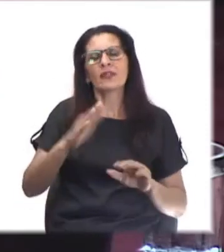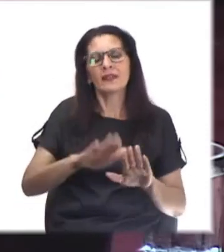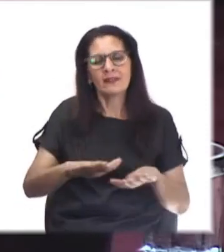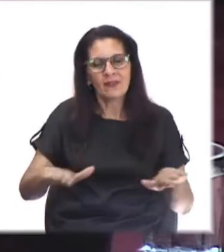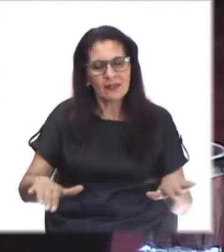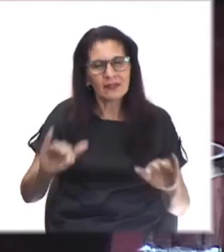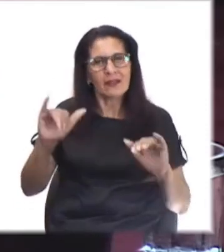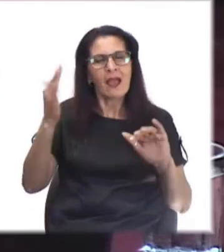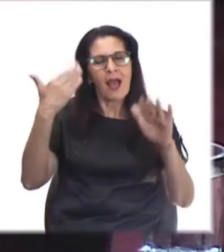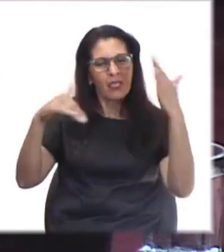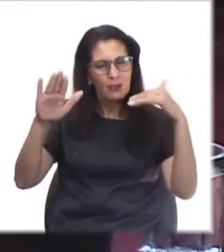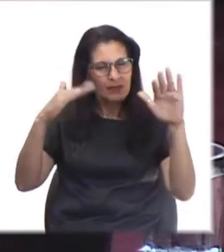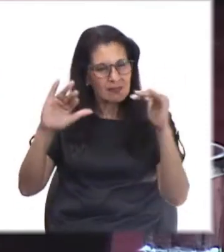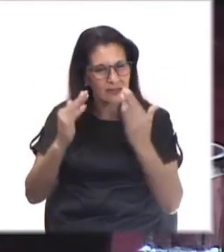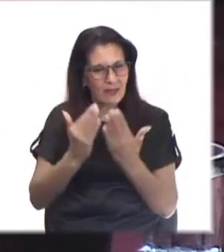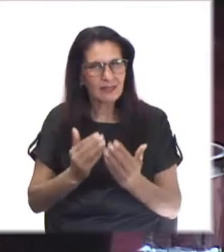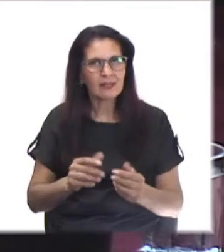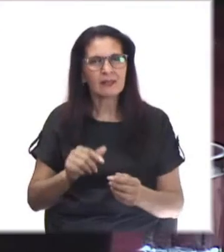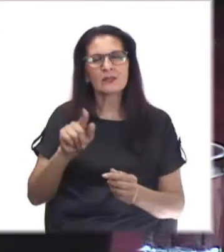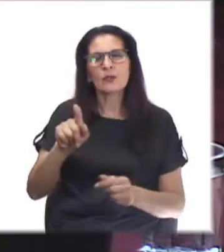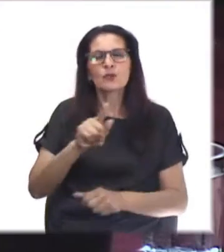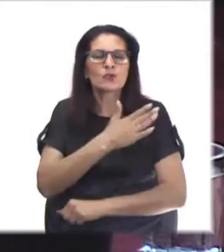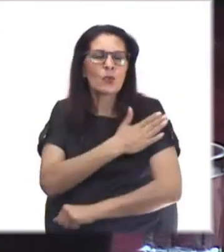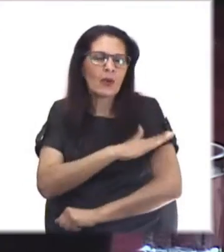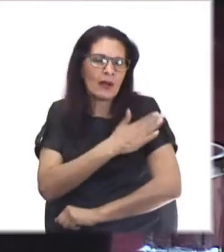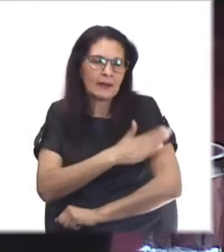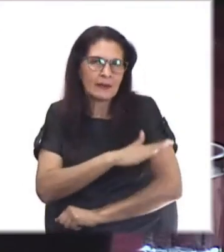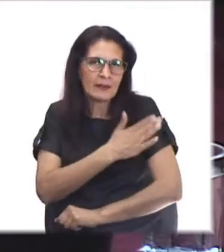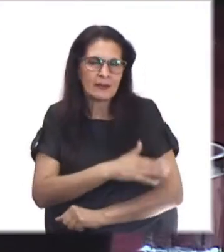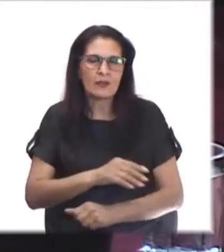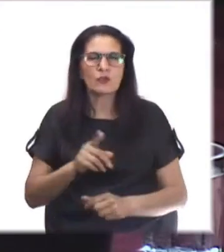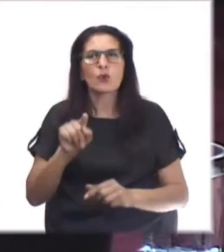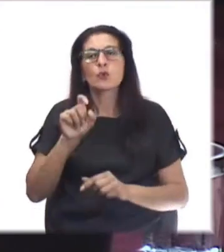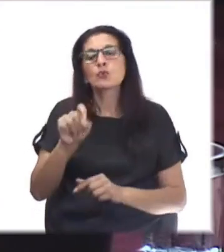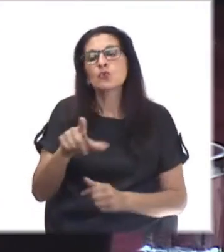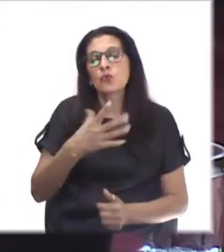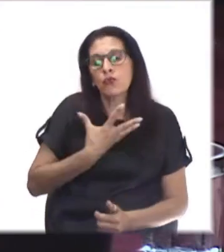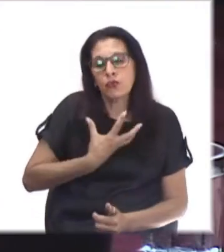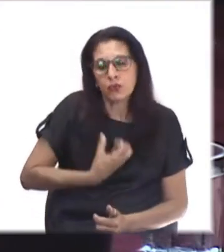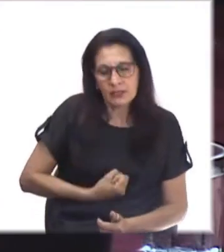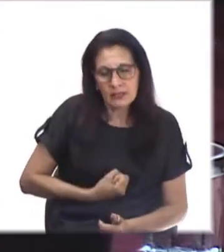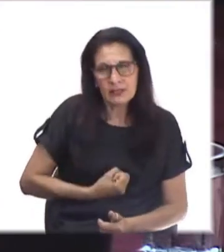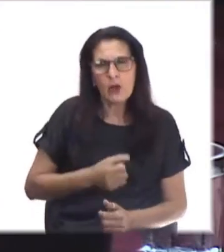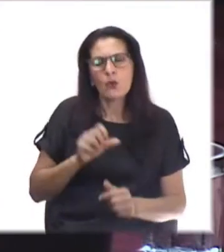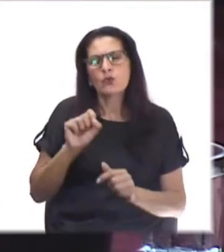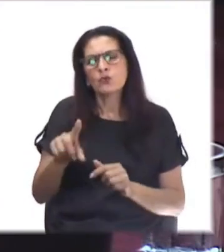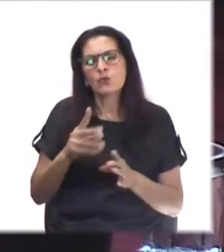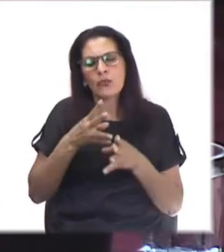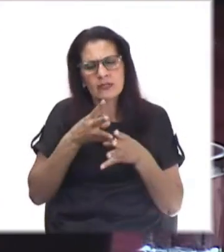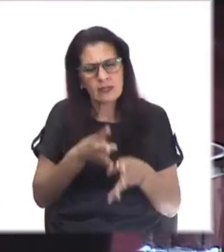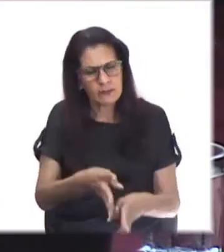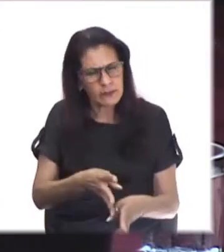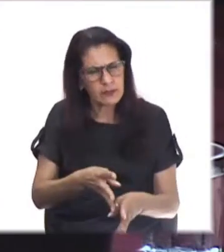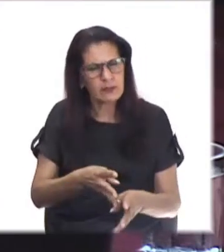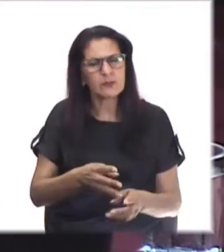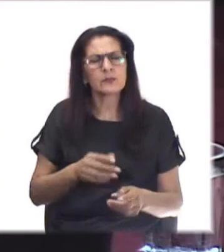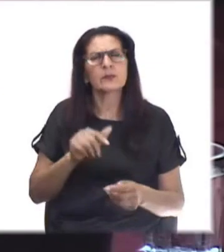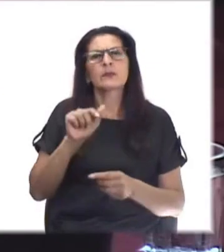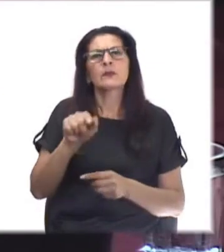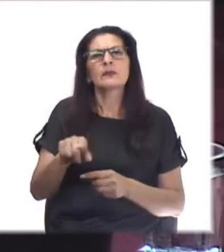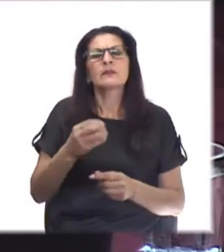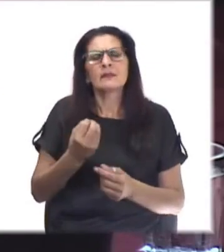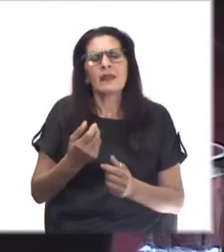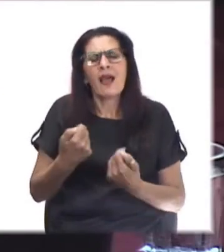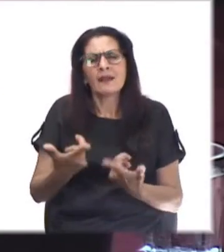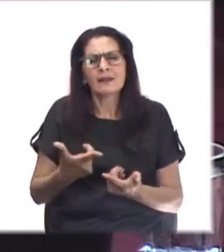sin evaluar sus afectos, sus frustraciones, sus desafíos, sin apreciar sus